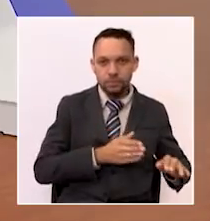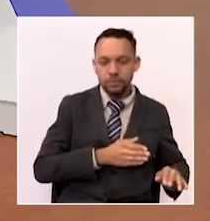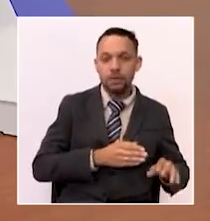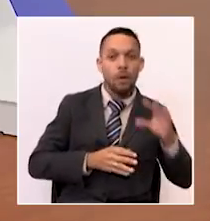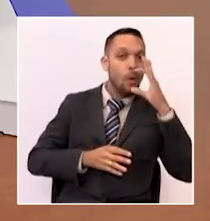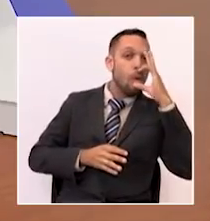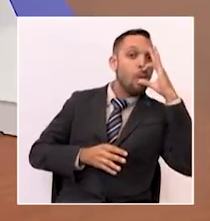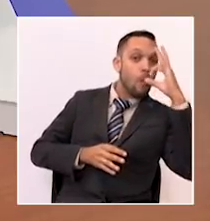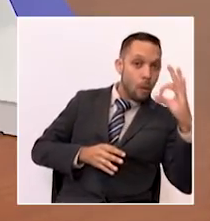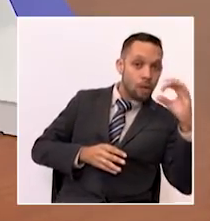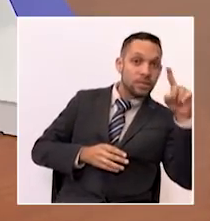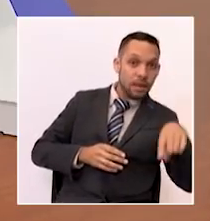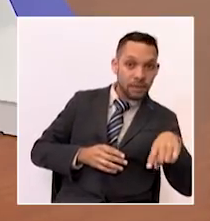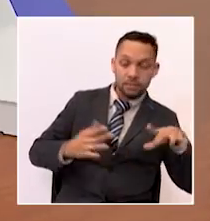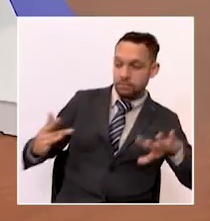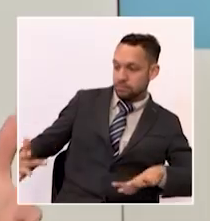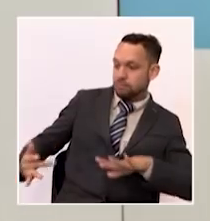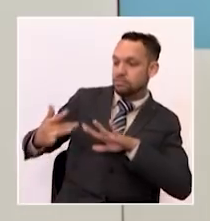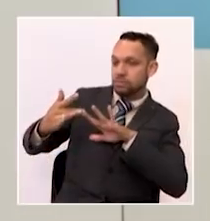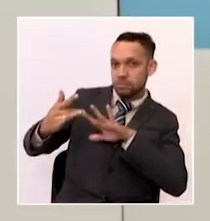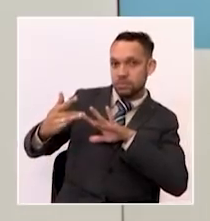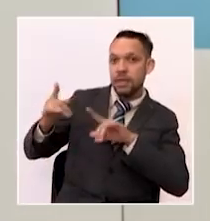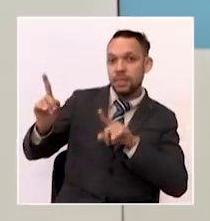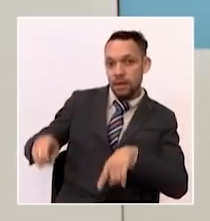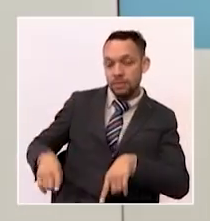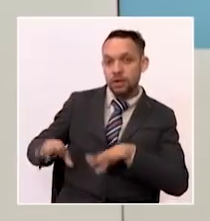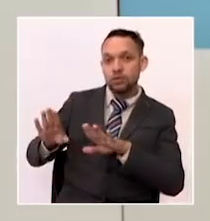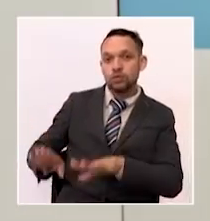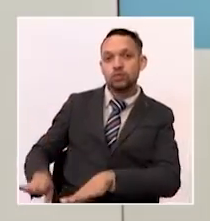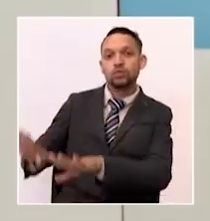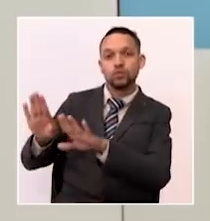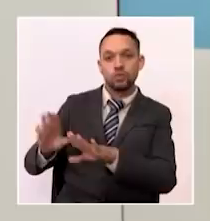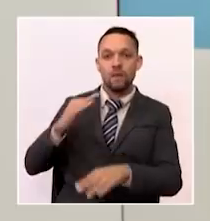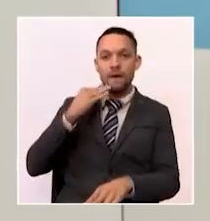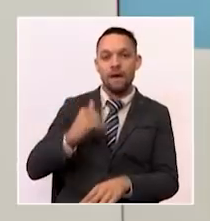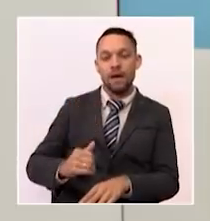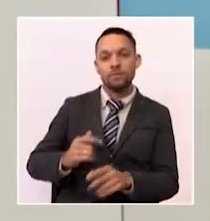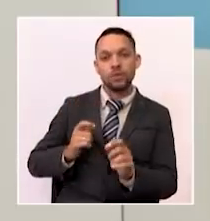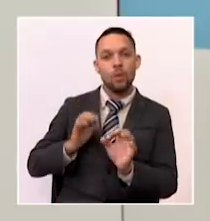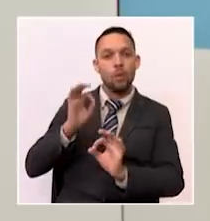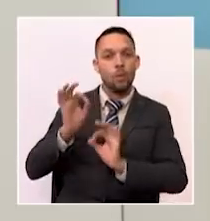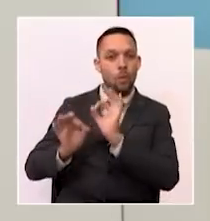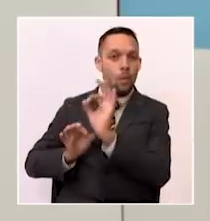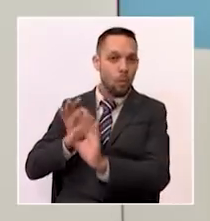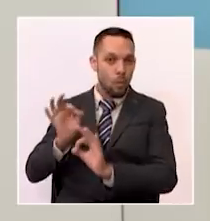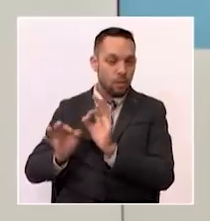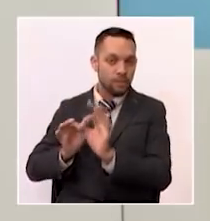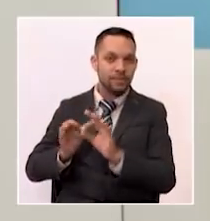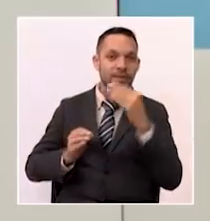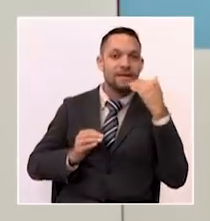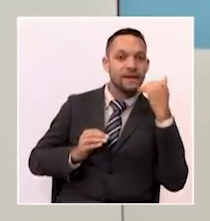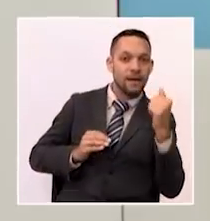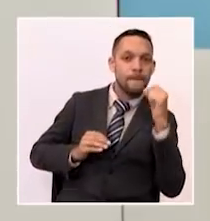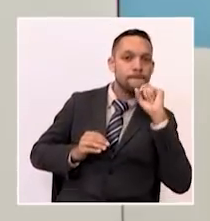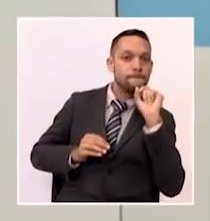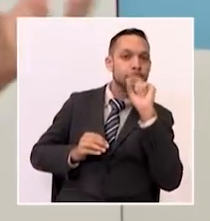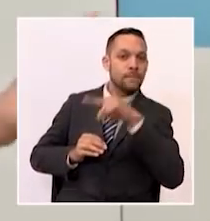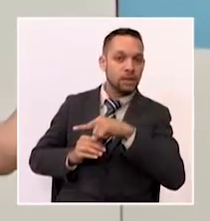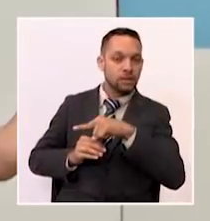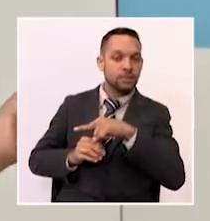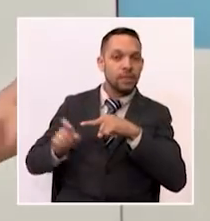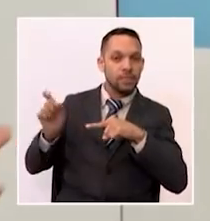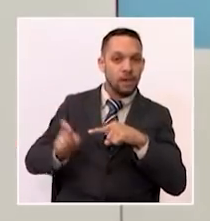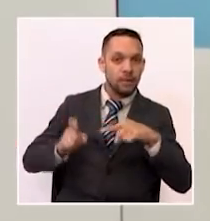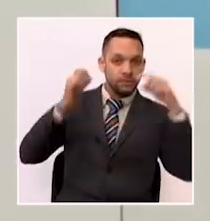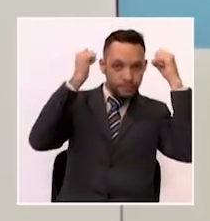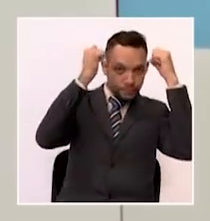hombres también tenemos una relación directa con los flujos vaginales de la mujer. una de nuestras televidentes pregunta por el uso del preservativo, porque